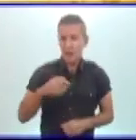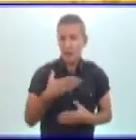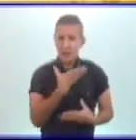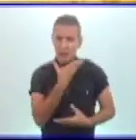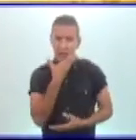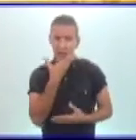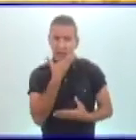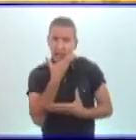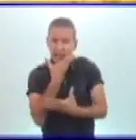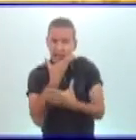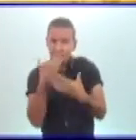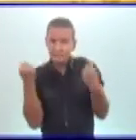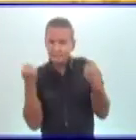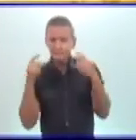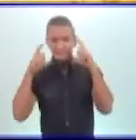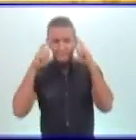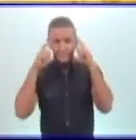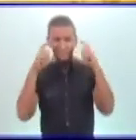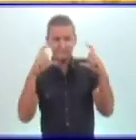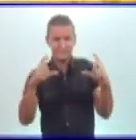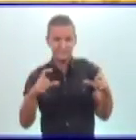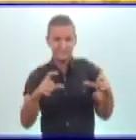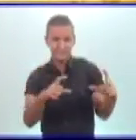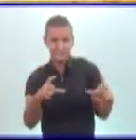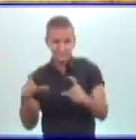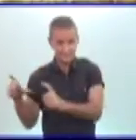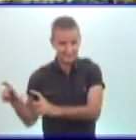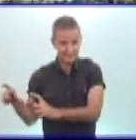lograr una comunicación más eficiente.